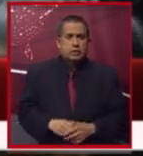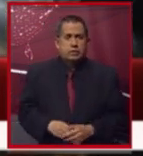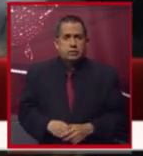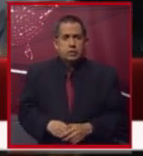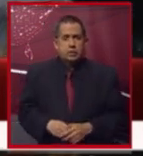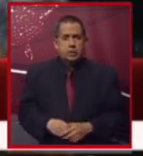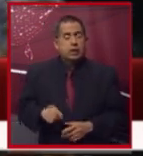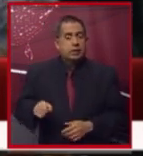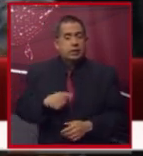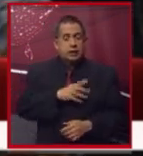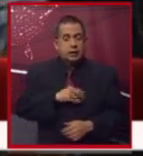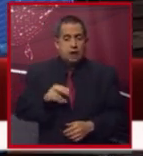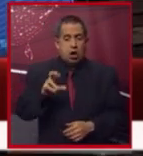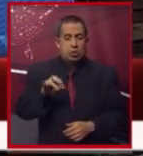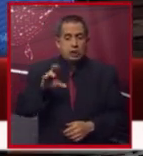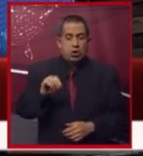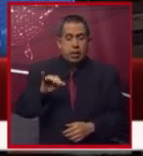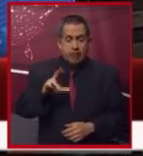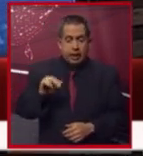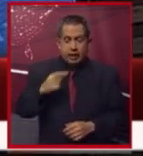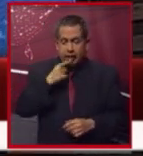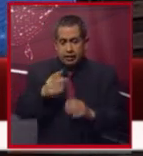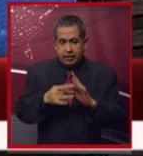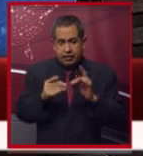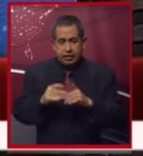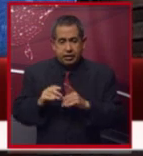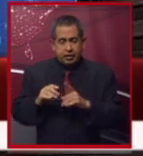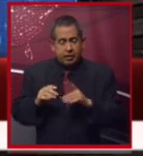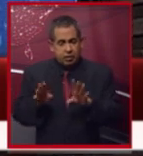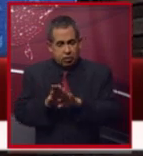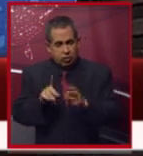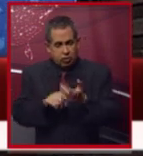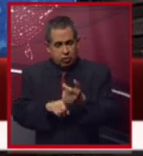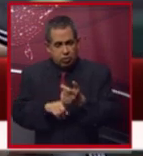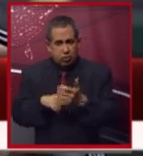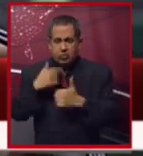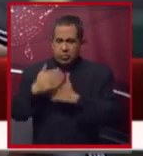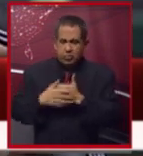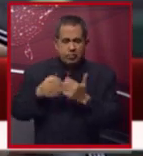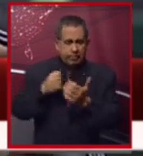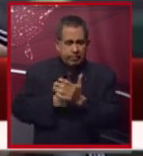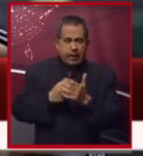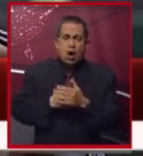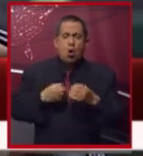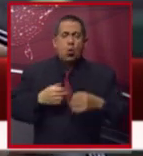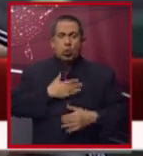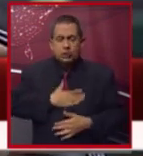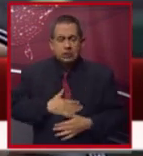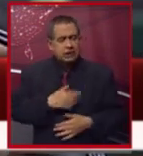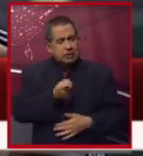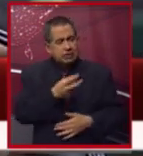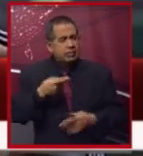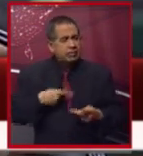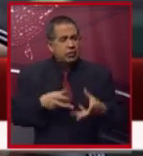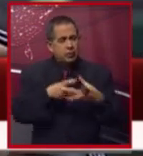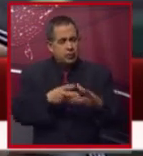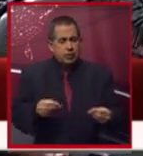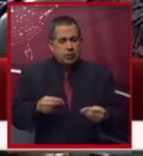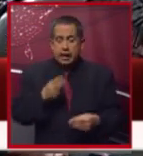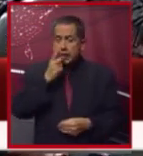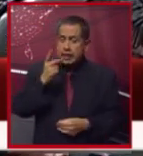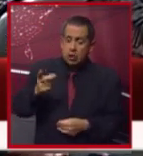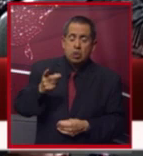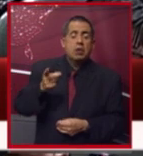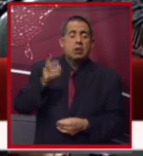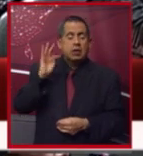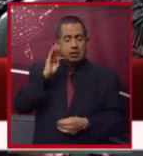hija, Rosario Ibarra de Piedra aseguró que tanto ella como el Comité Eureka no abandonarán la lucha para hacer justicia a las víctimas de desaparición forzada y confió en